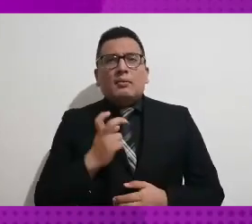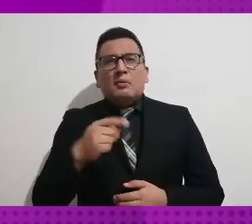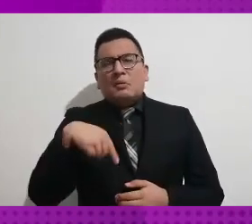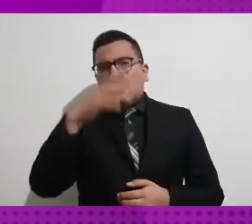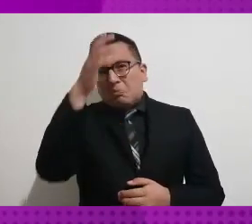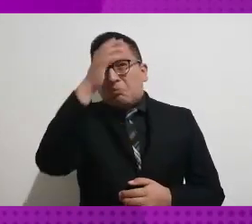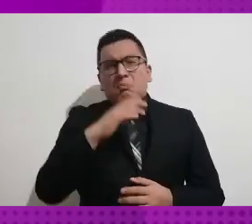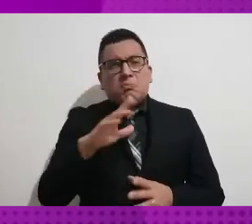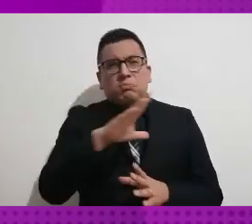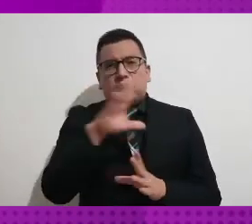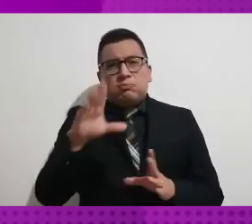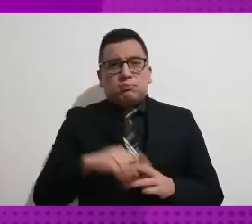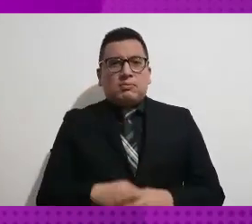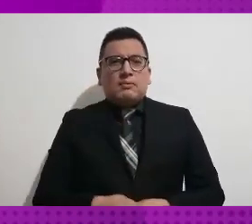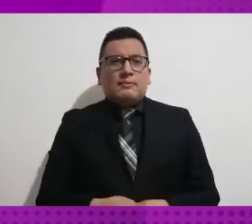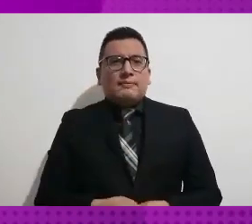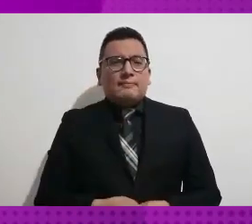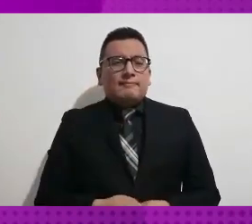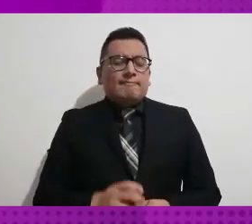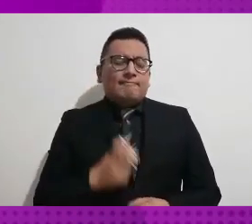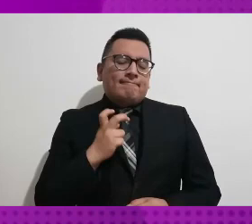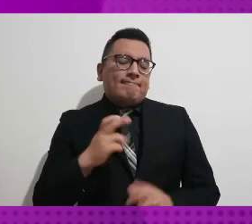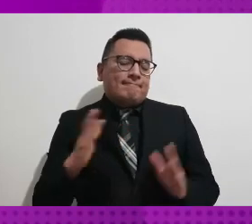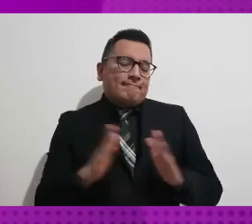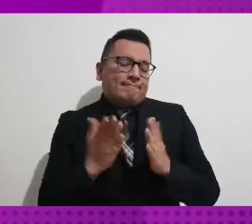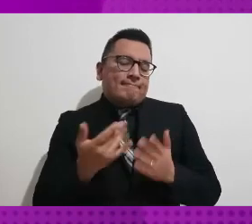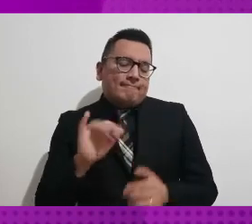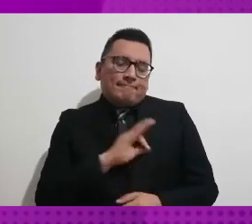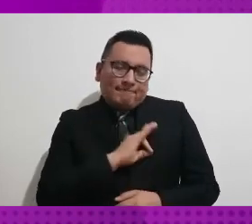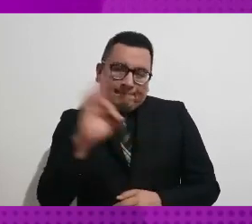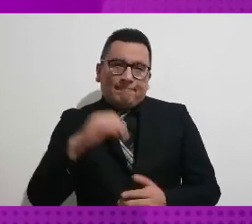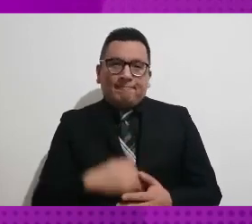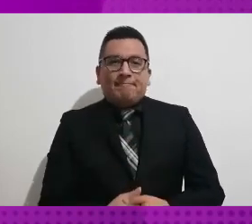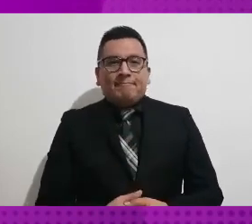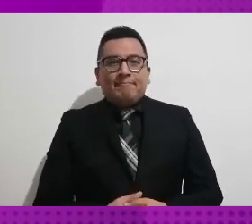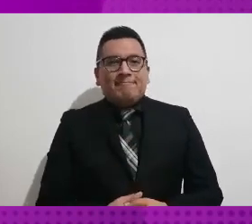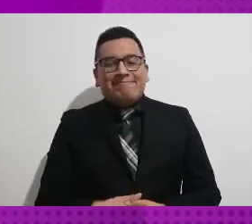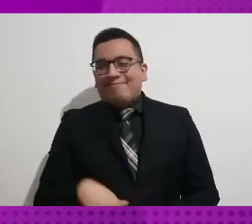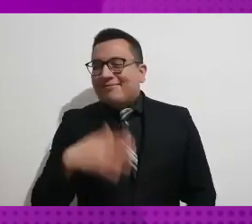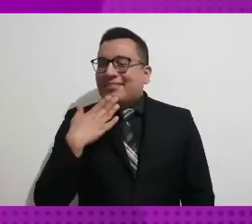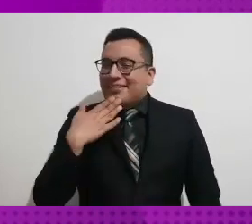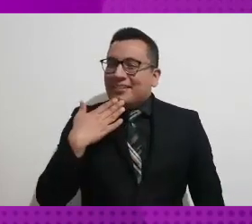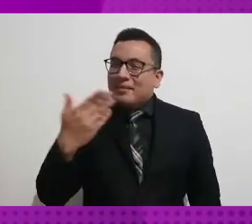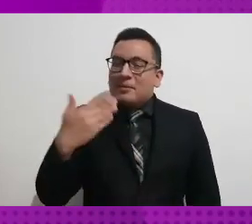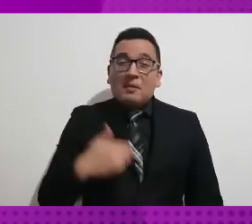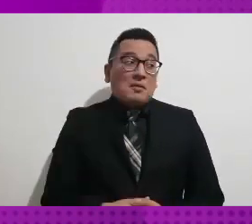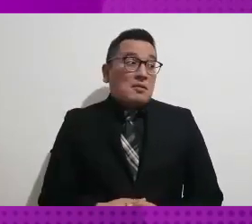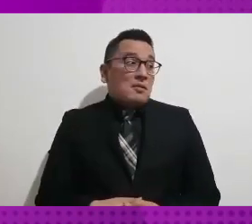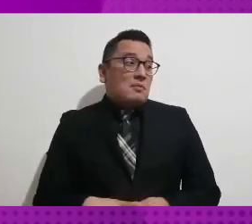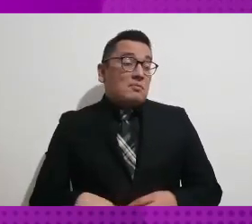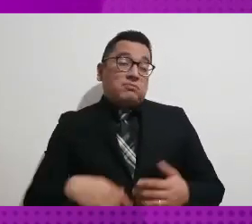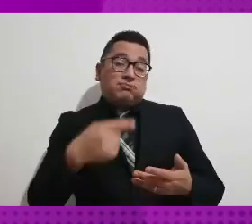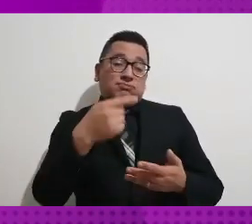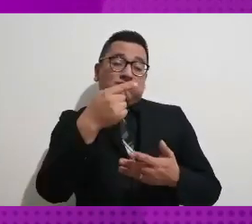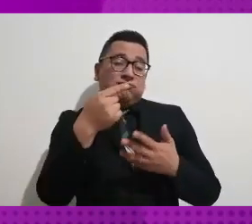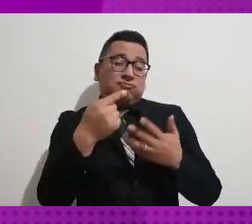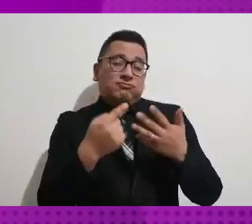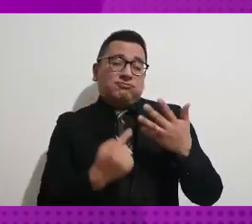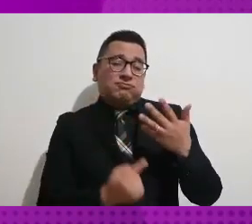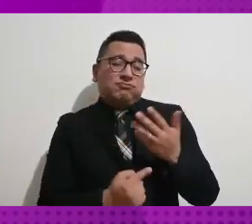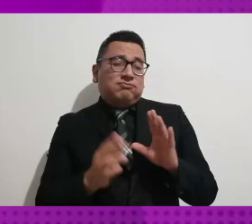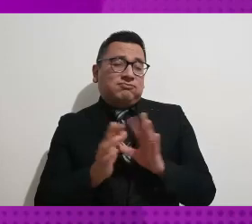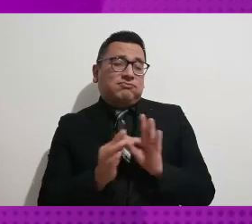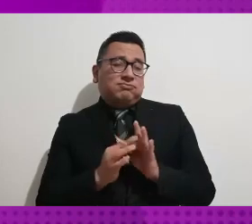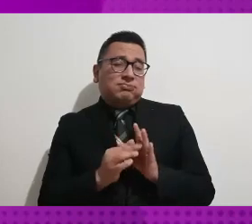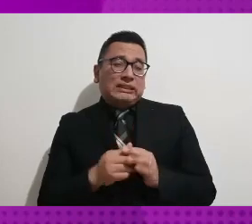Coahuila. Entonces, Pues sí. esa es la verdadera participación, sí se puede. Muy bien, hay muchísimos temas, de verdad es un tema bastante